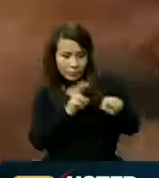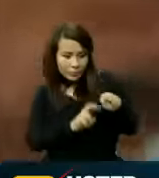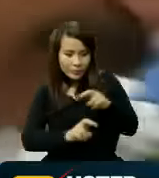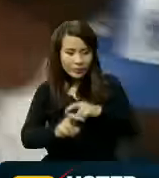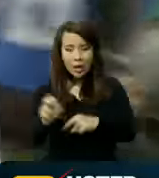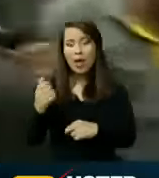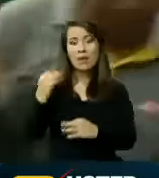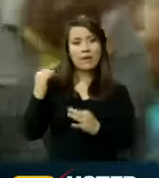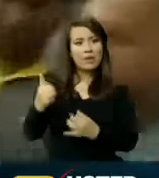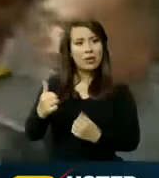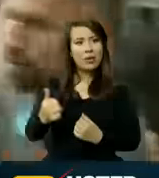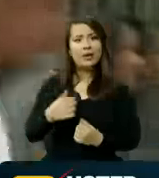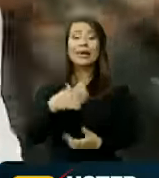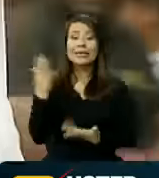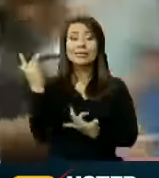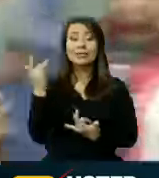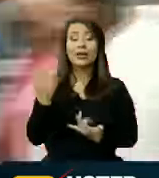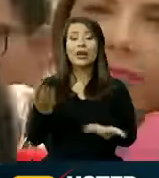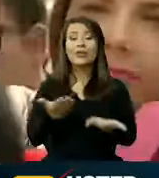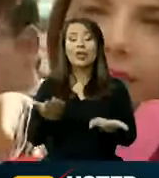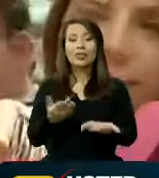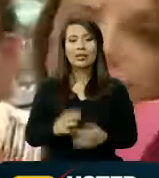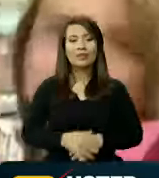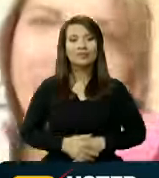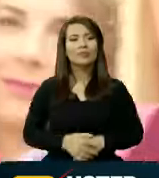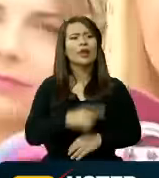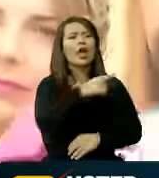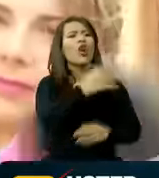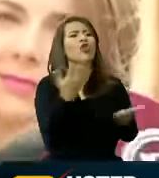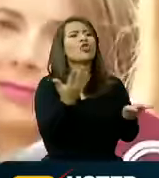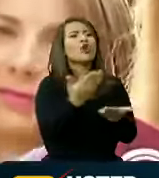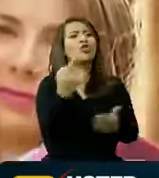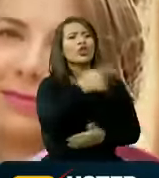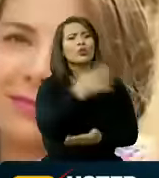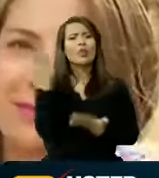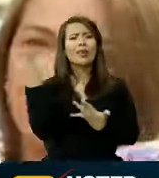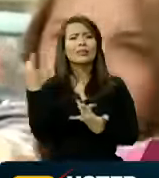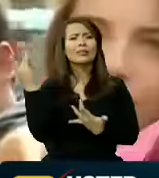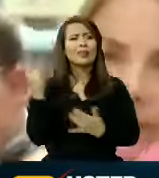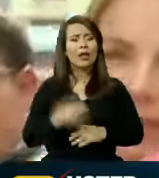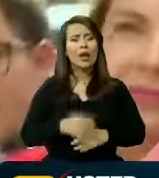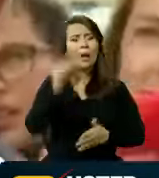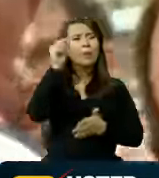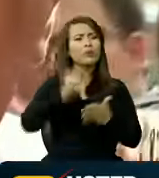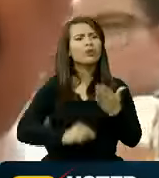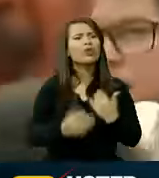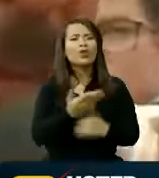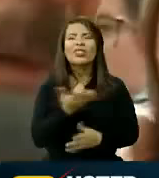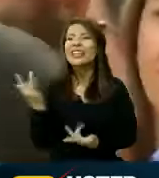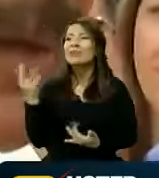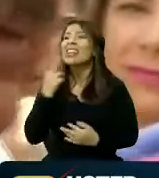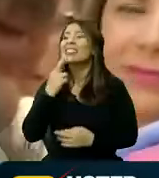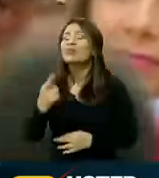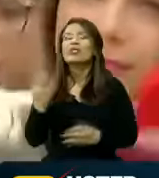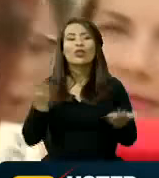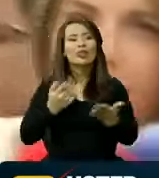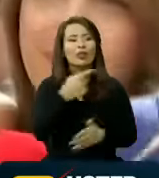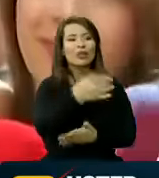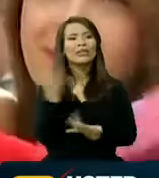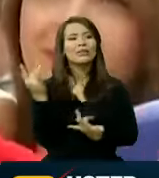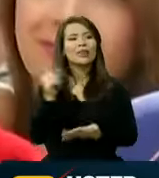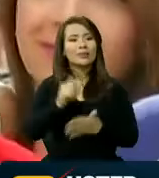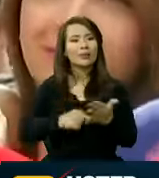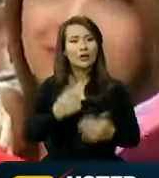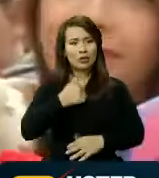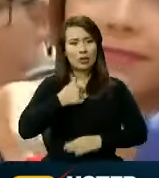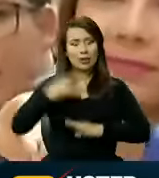ahí aseguro a esperar los resultados. ¿De dónde va a esperar los resultados electorales? ¿Perdón? Los resultados electorales. En el